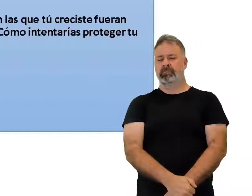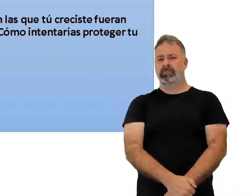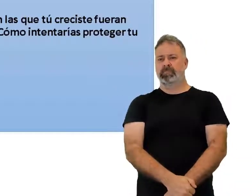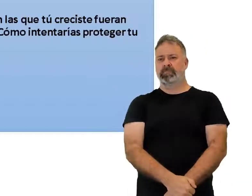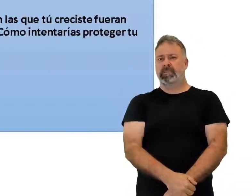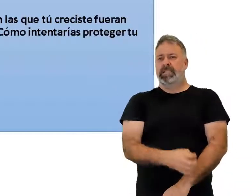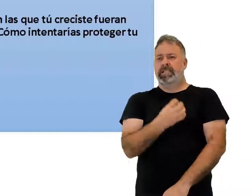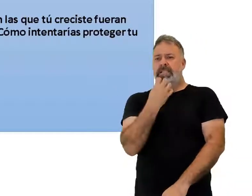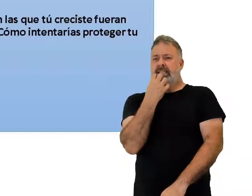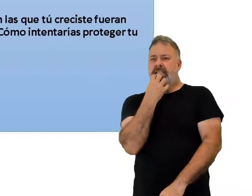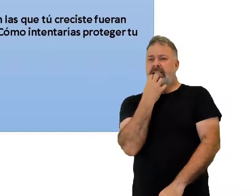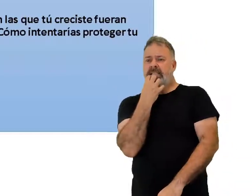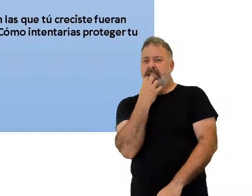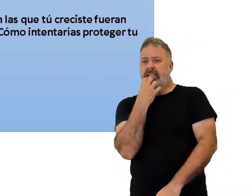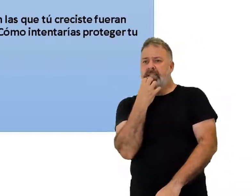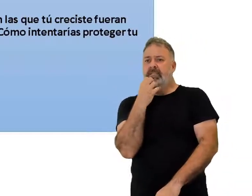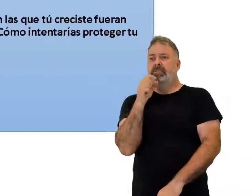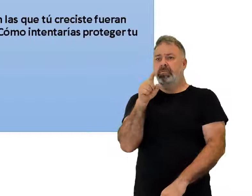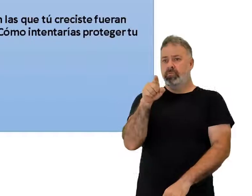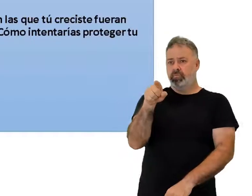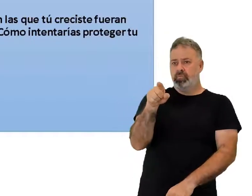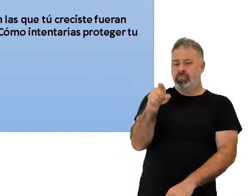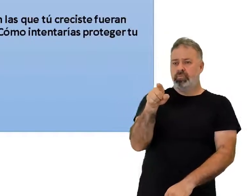Si su cultura fuese